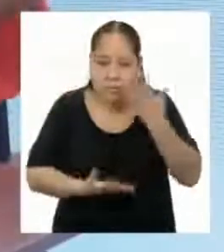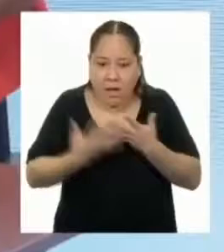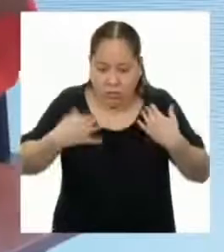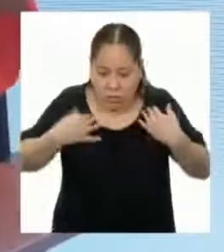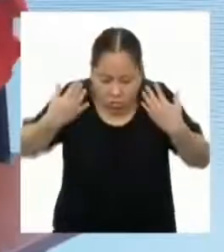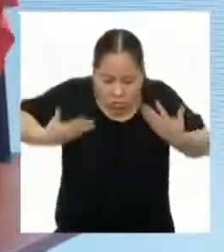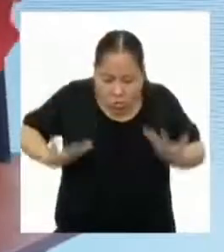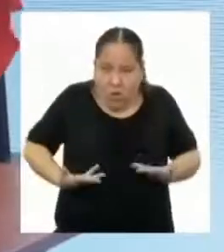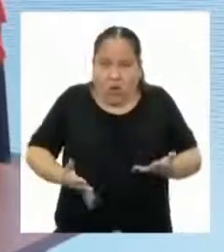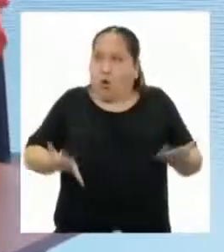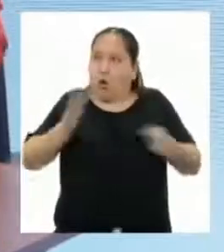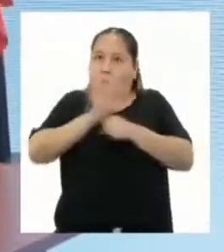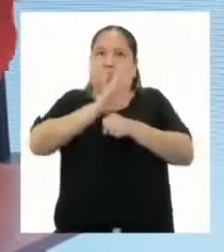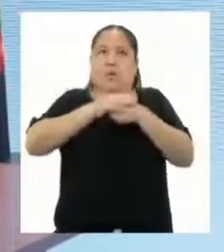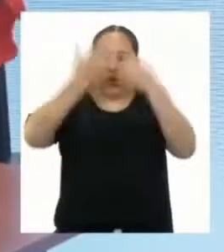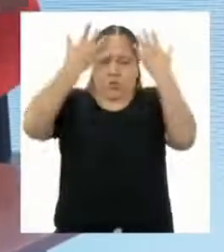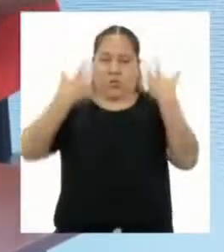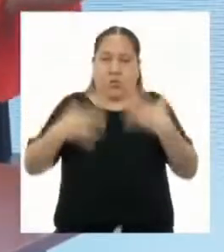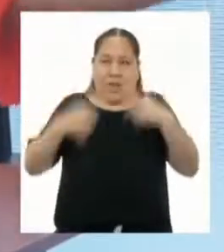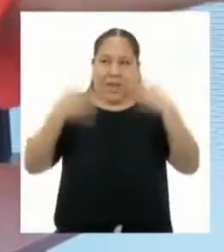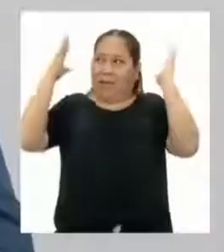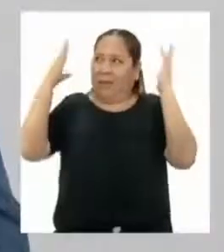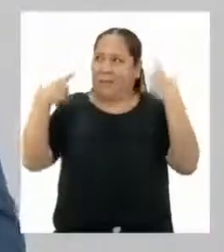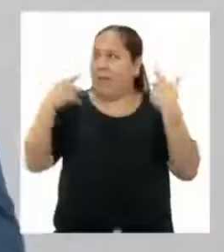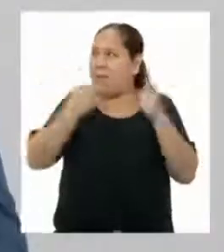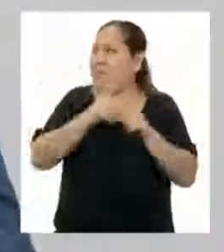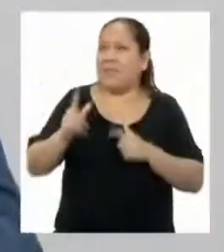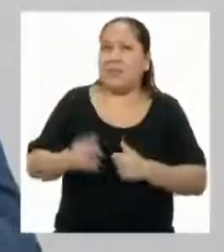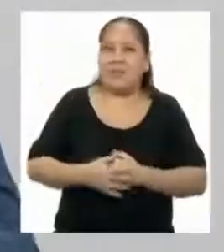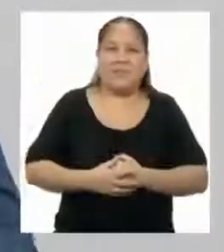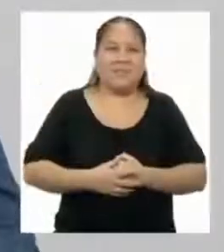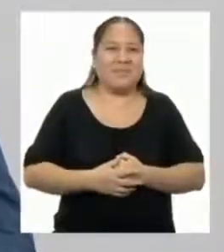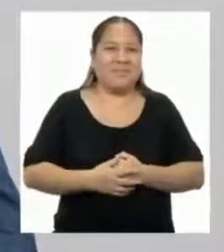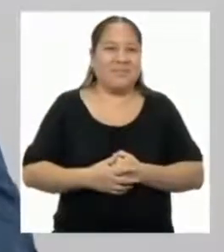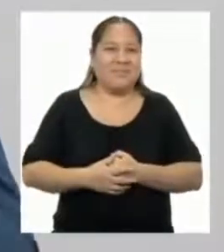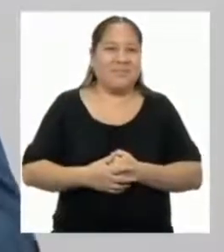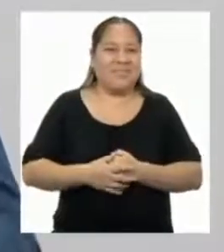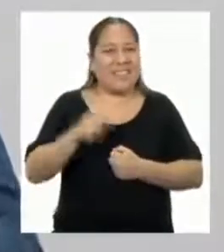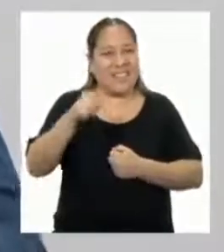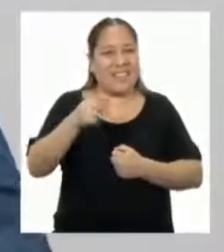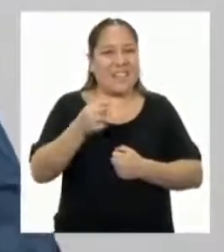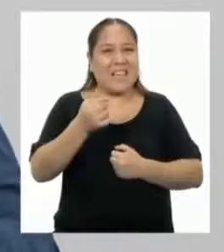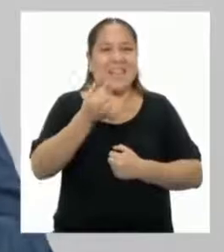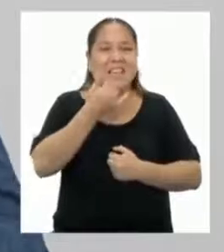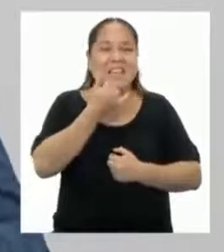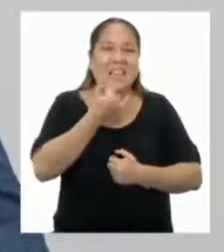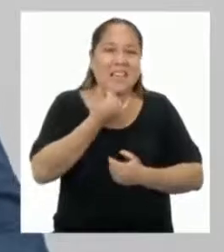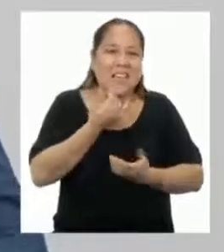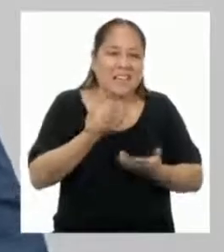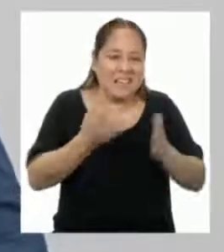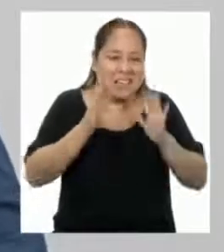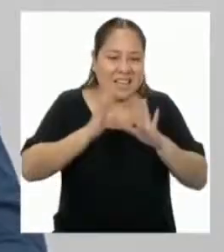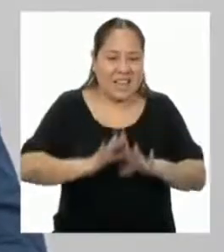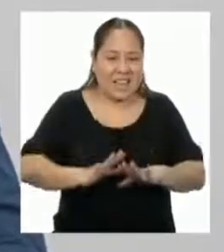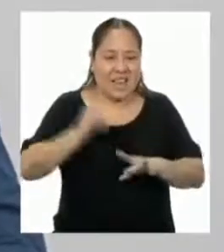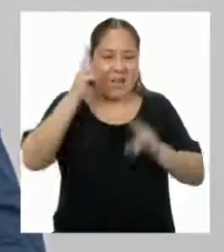y aquí todos mis sentidos súper encendidos. Mire, mire. ¿Qué te parece si para descubrir la cantidad de